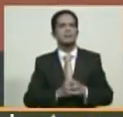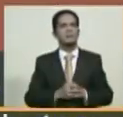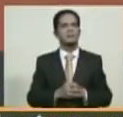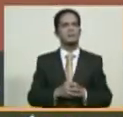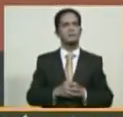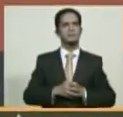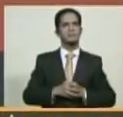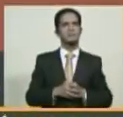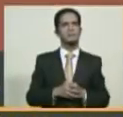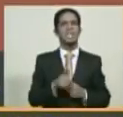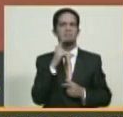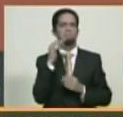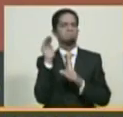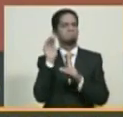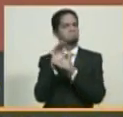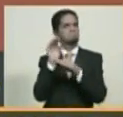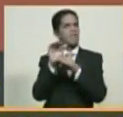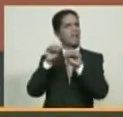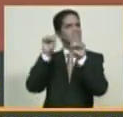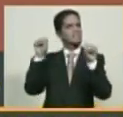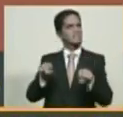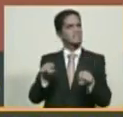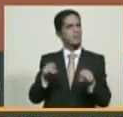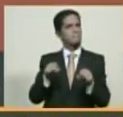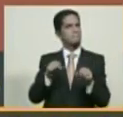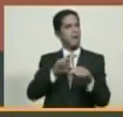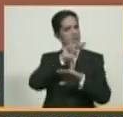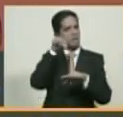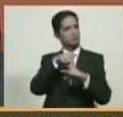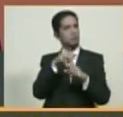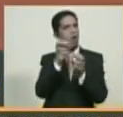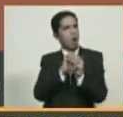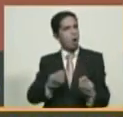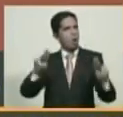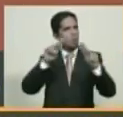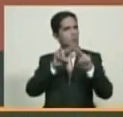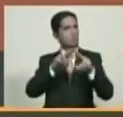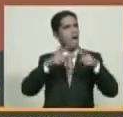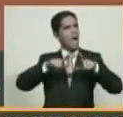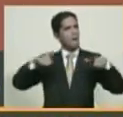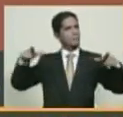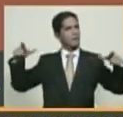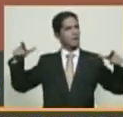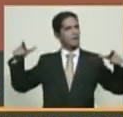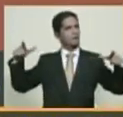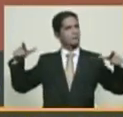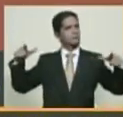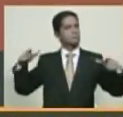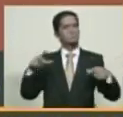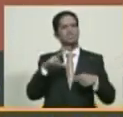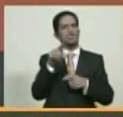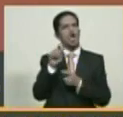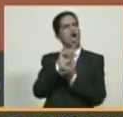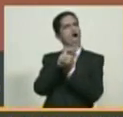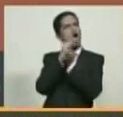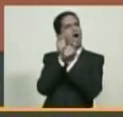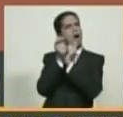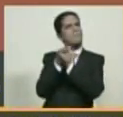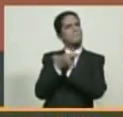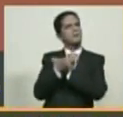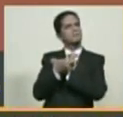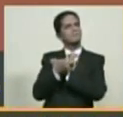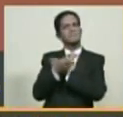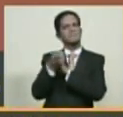General. Preservar el sistema de Naciones Unidas, consolidarlo, ampliarlo, no convertirlo en un enano al lado